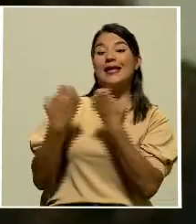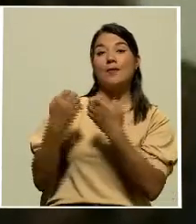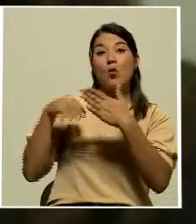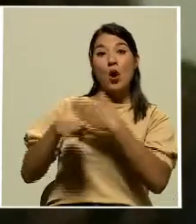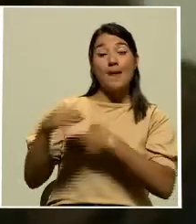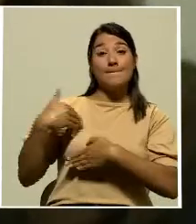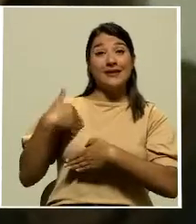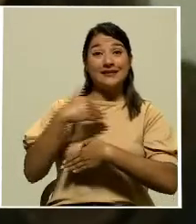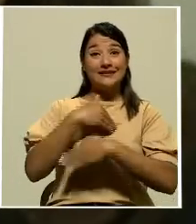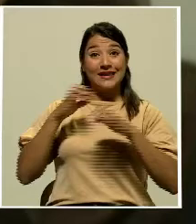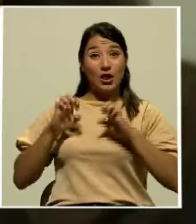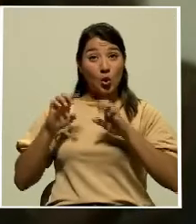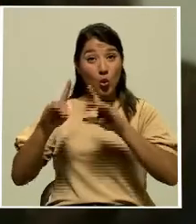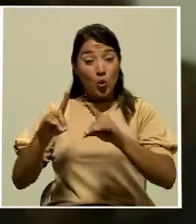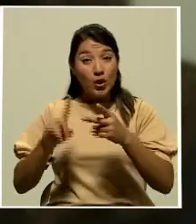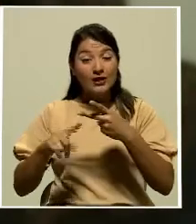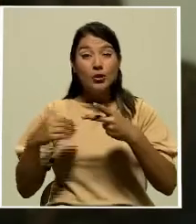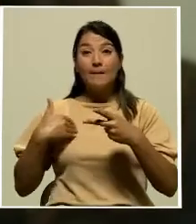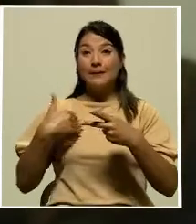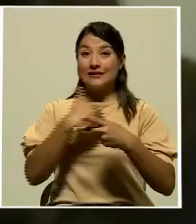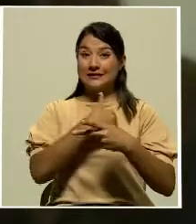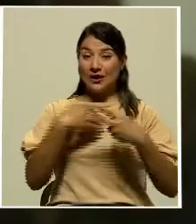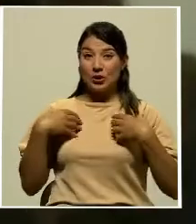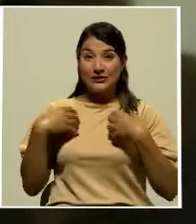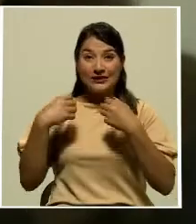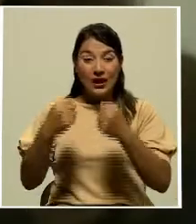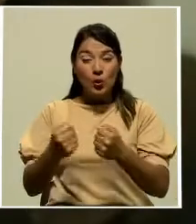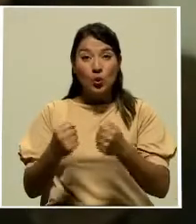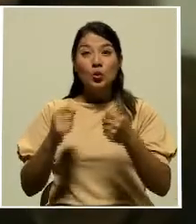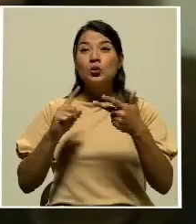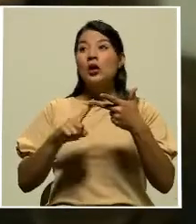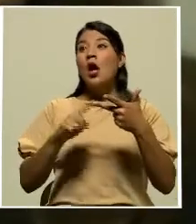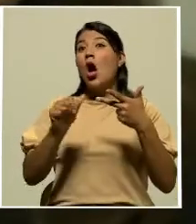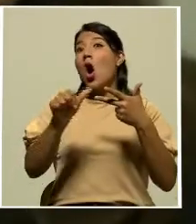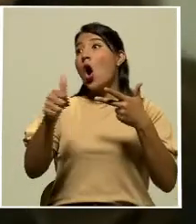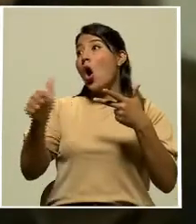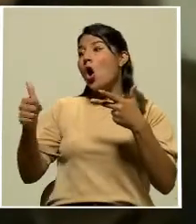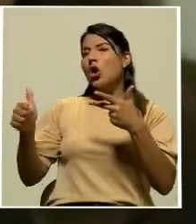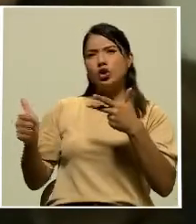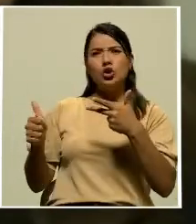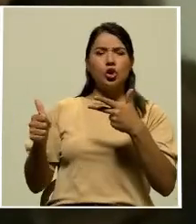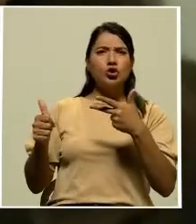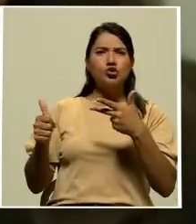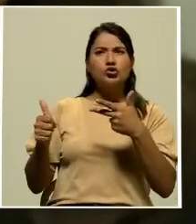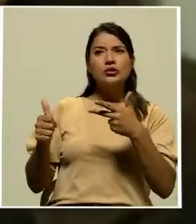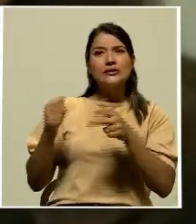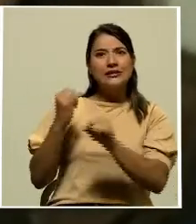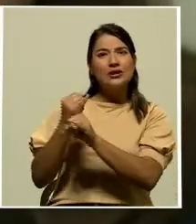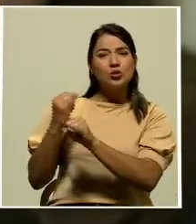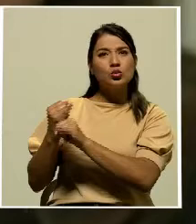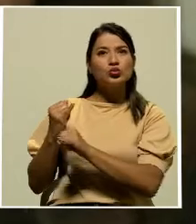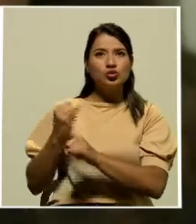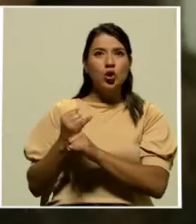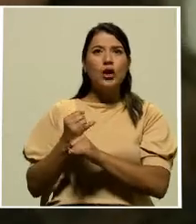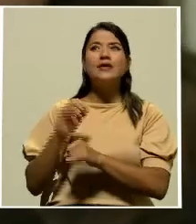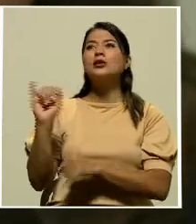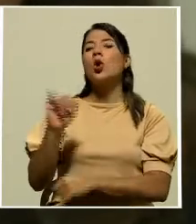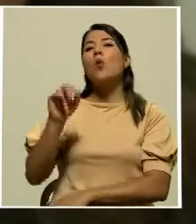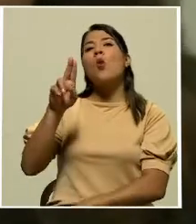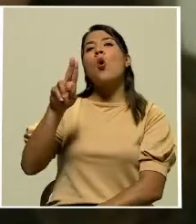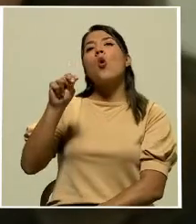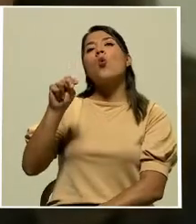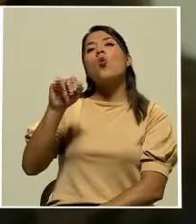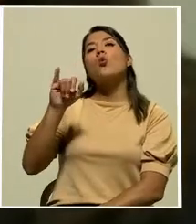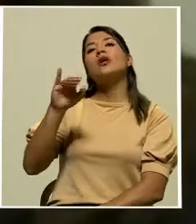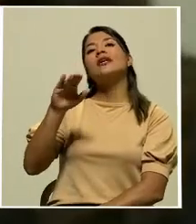Educación, del Ministerio de la Salud y otros socios, ¿no? Contrapartes como UNICEF, UNESCO,